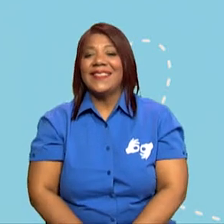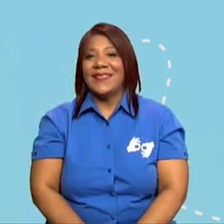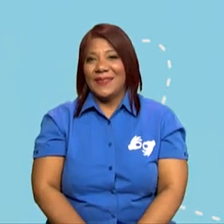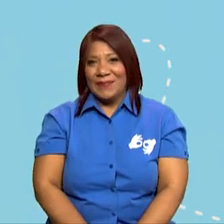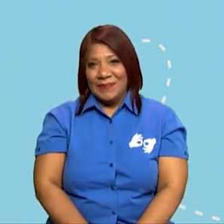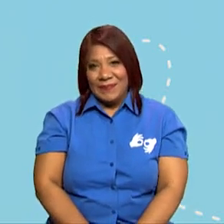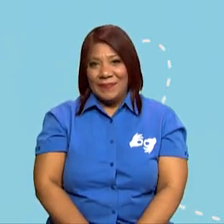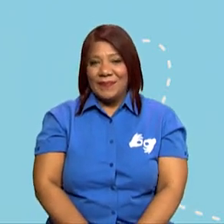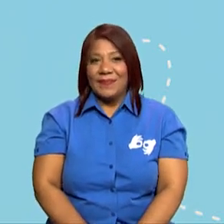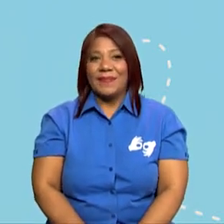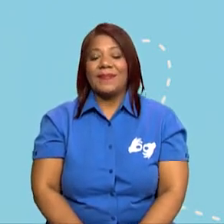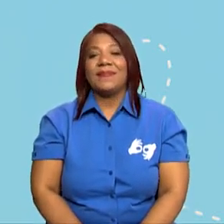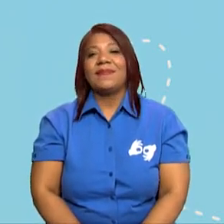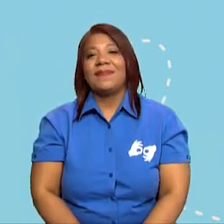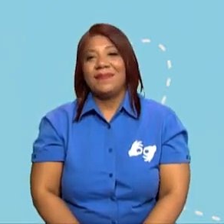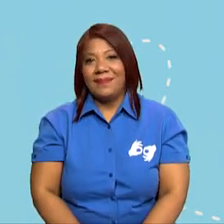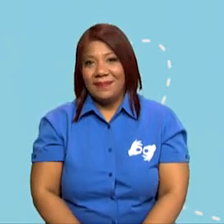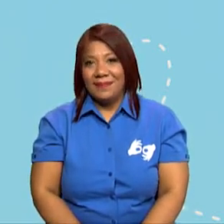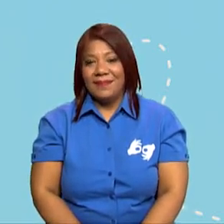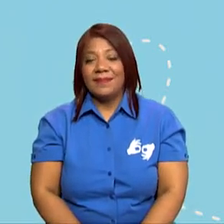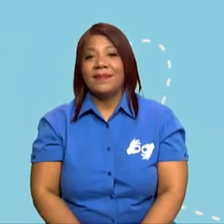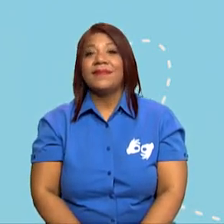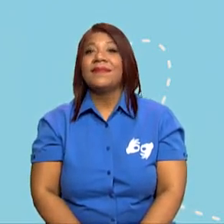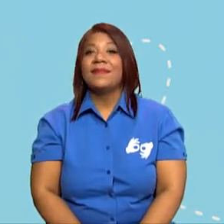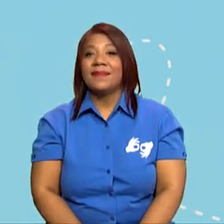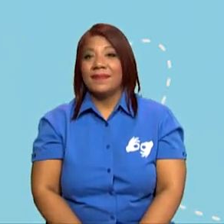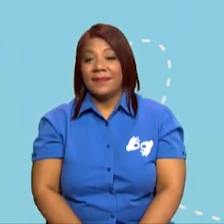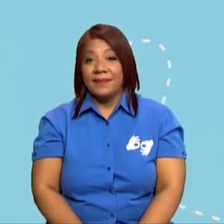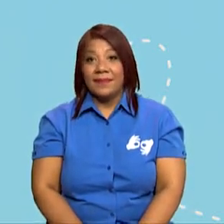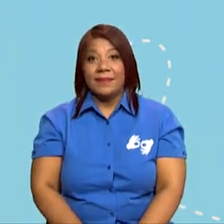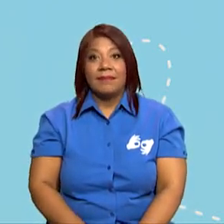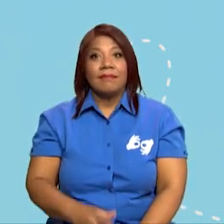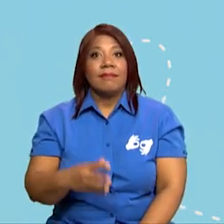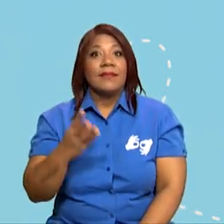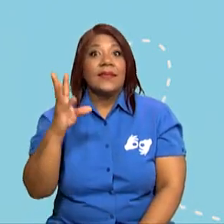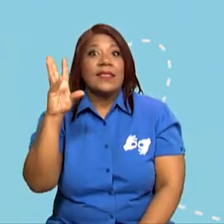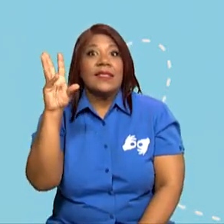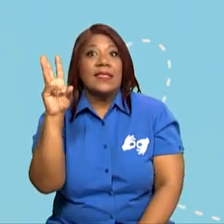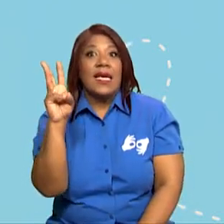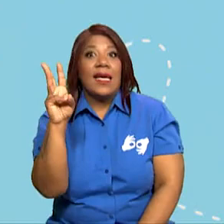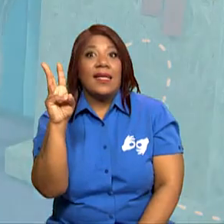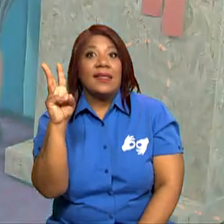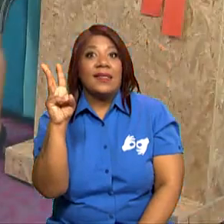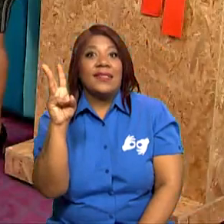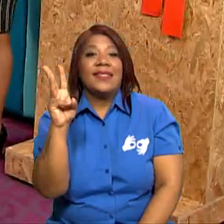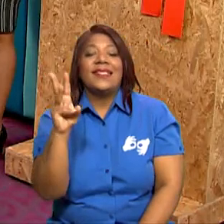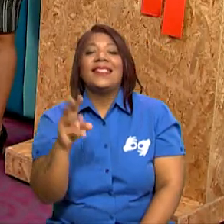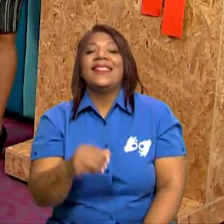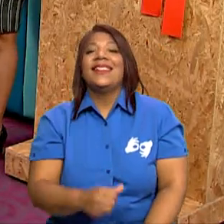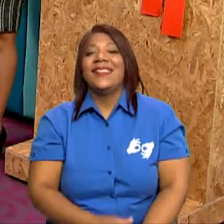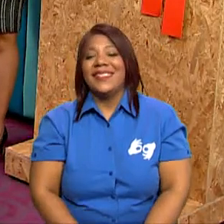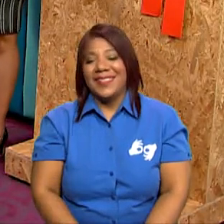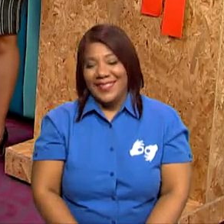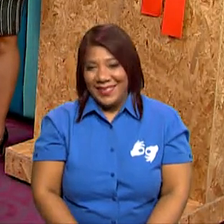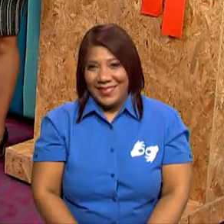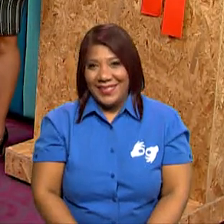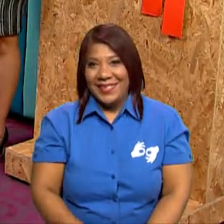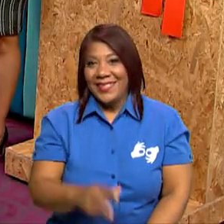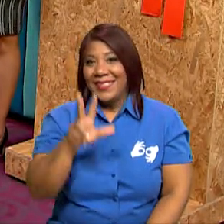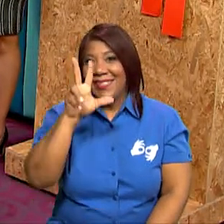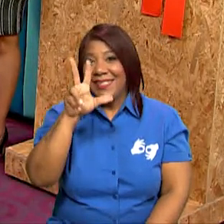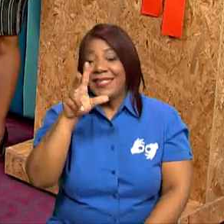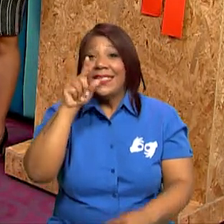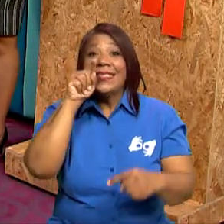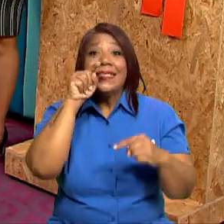ponerle un 0 al 3. Ahora me queda en 30. ¿Y 30/5 cuánto es, Floppy? ¡Eso es 6! ¿Dónde colocamos